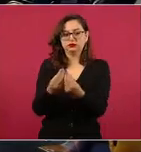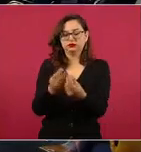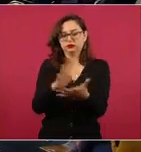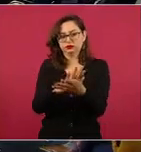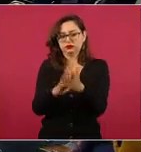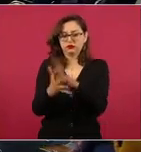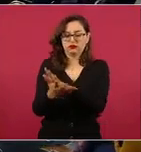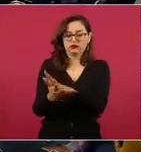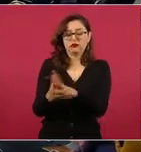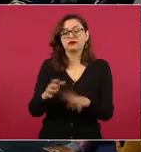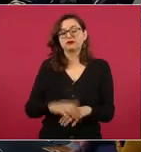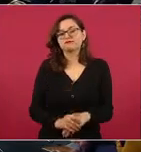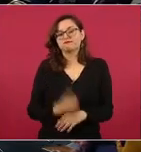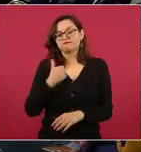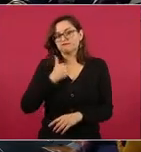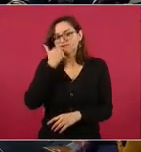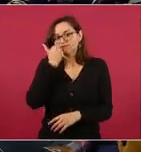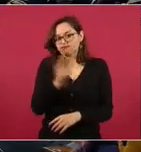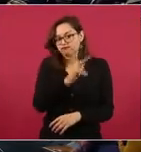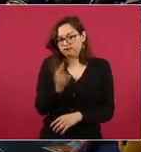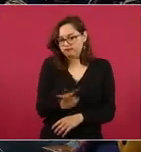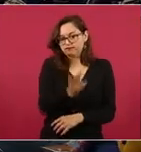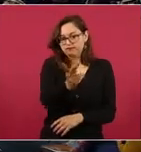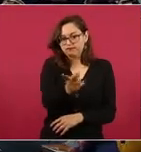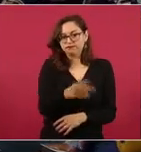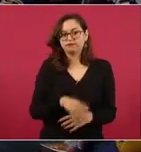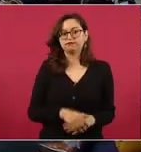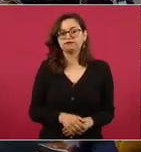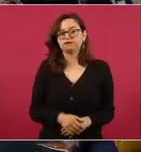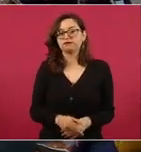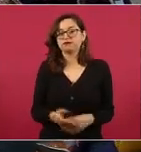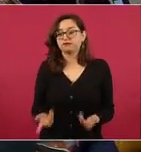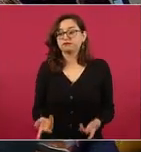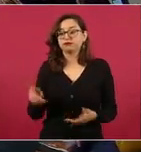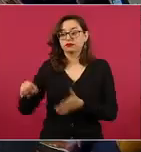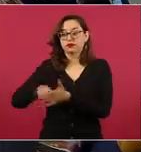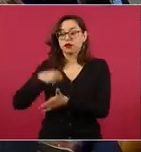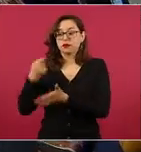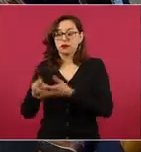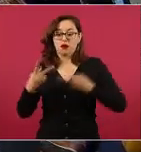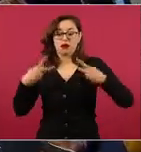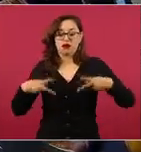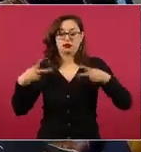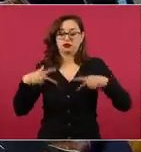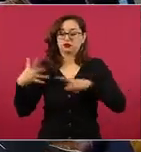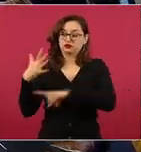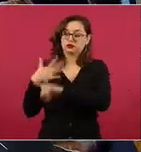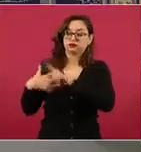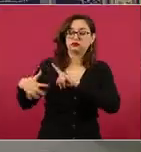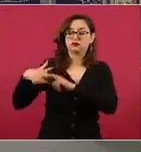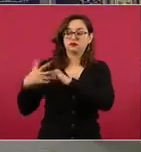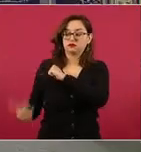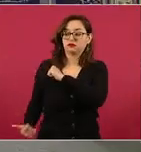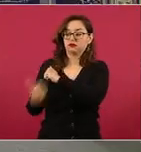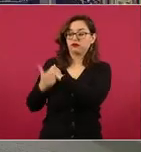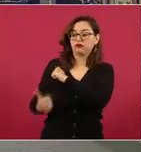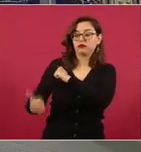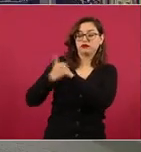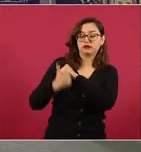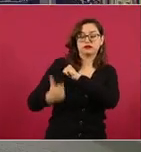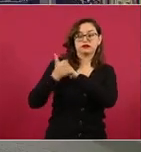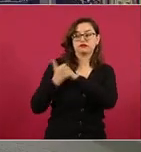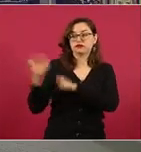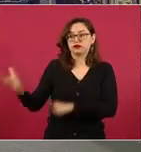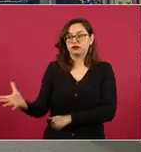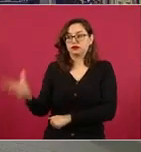hago, presidente, a solicitud y también presiones de la sociedad en Tamaulipas, amigos, conocidos y muchos periodistas